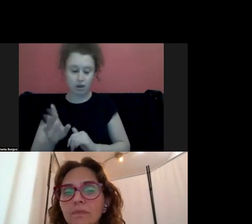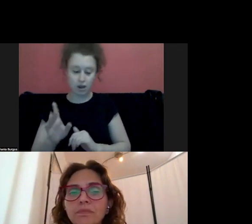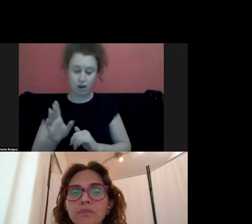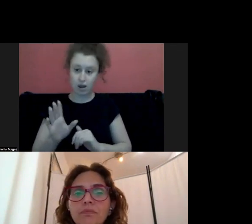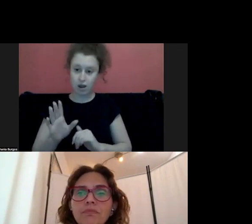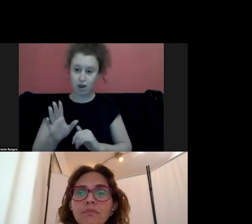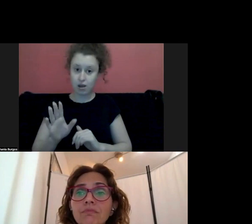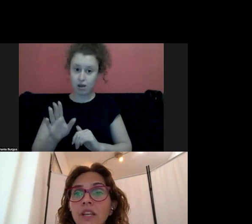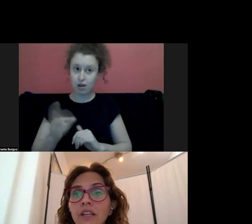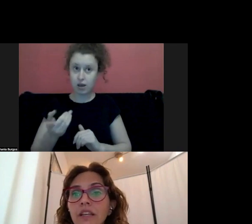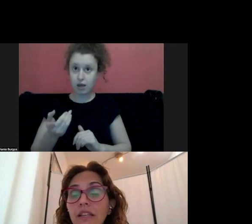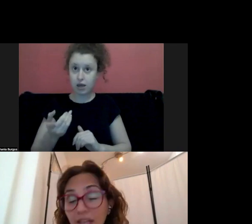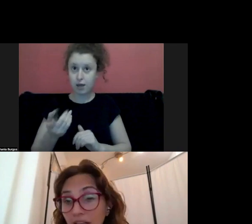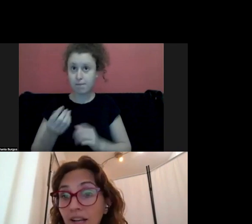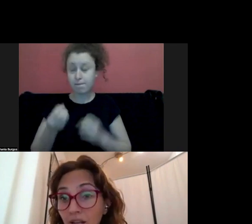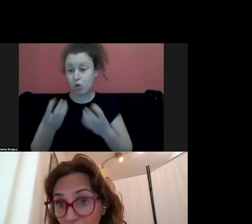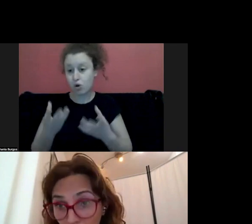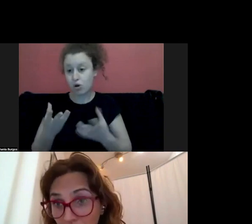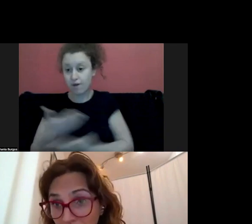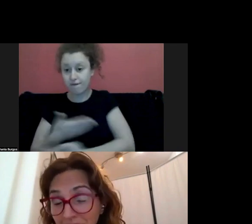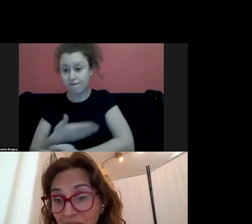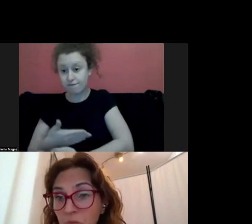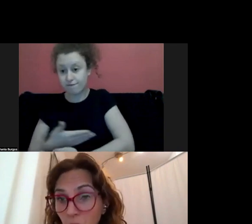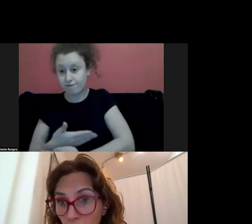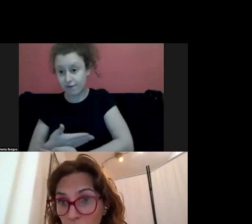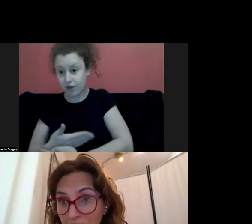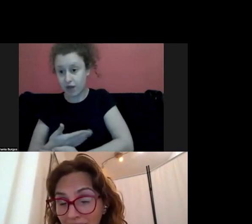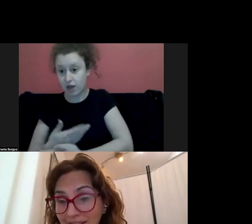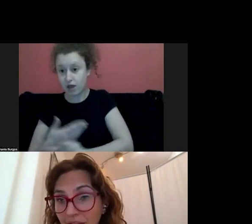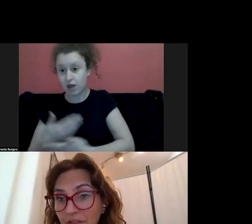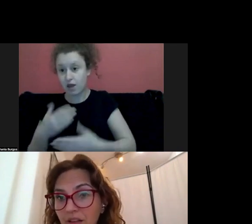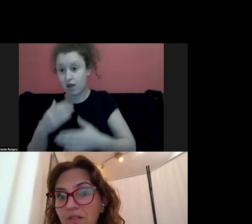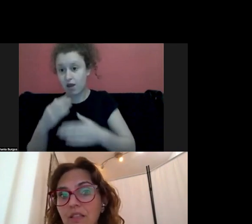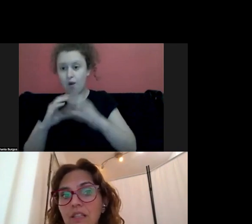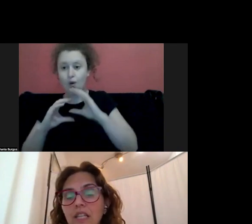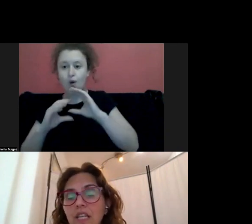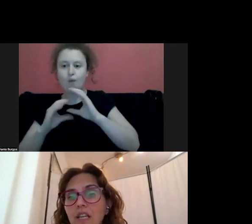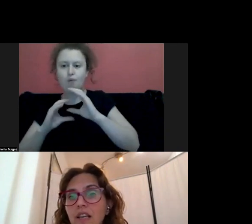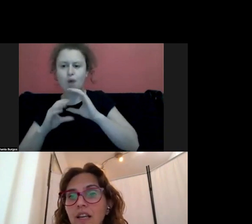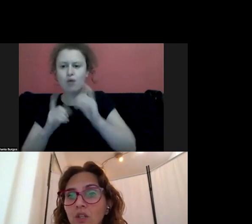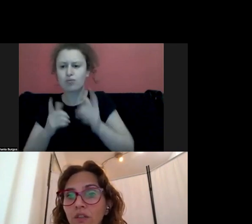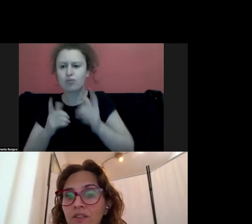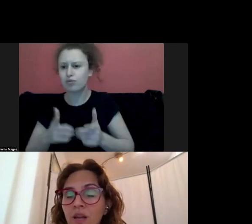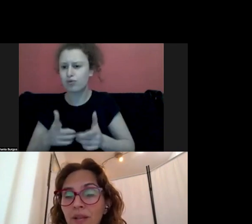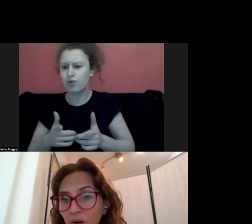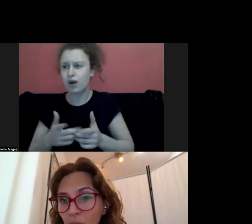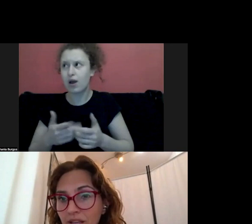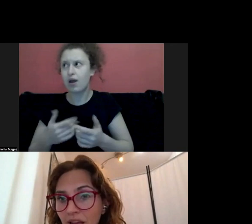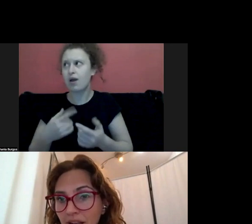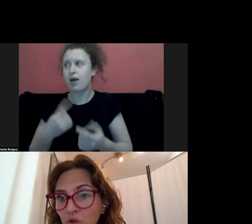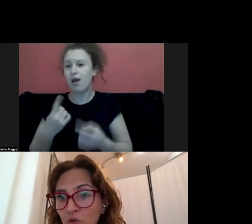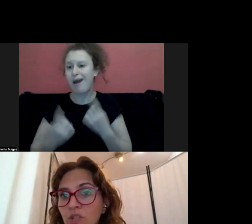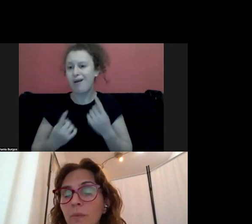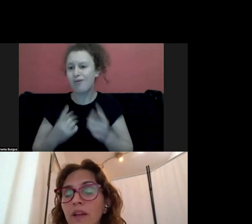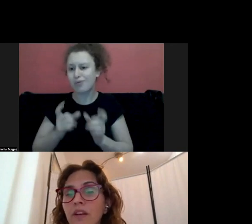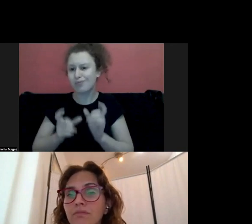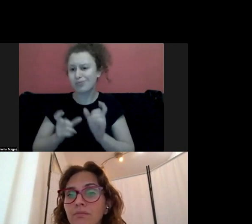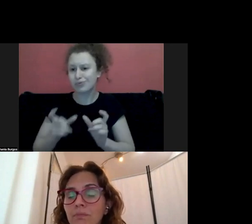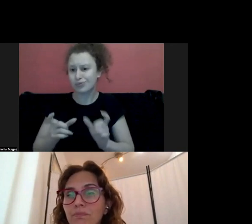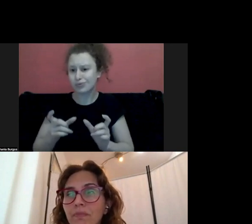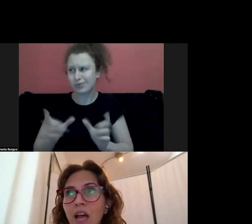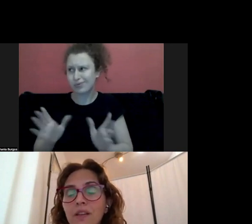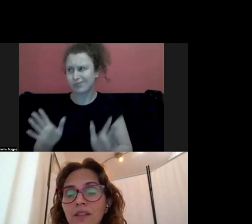edad y alguien le suelte que es por culpa de la lactancia. Entonces, saber acompañar eso,